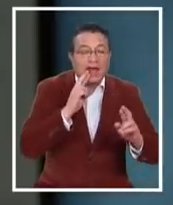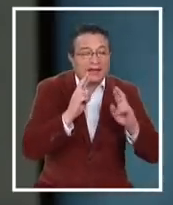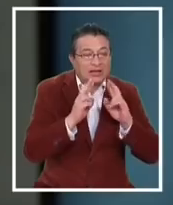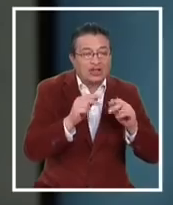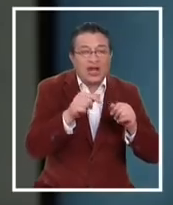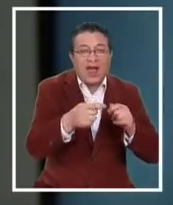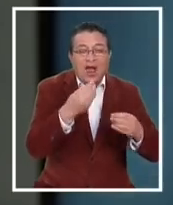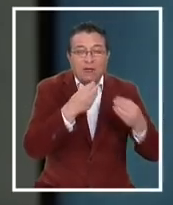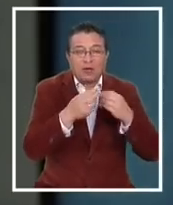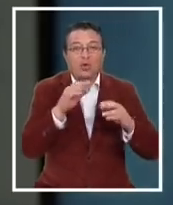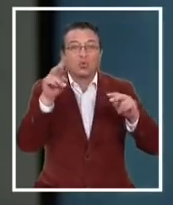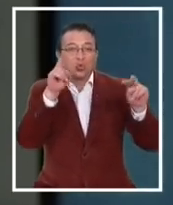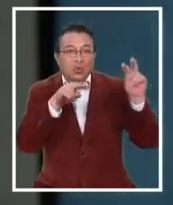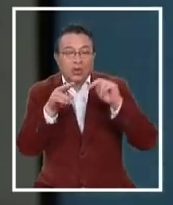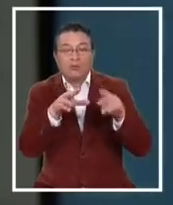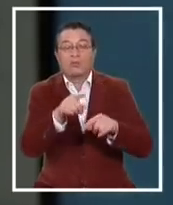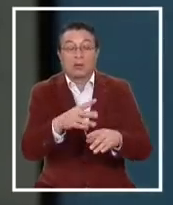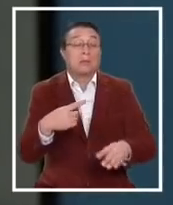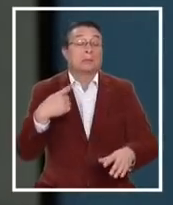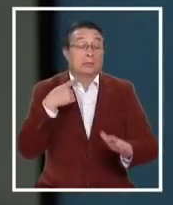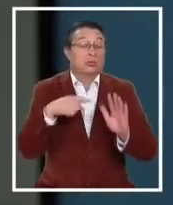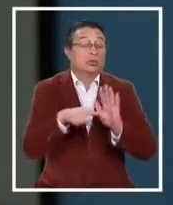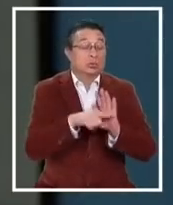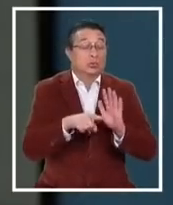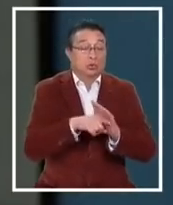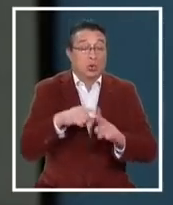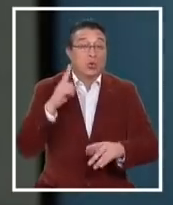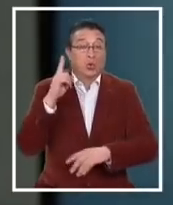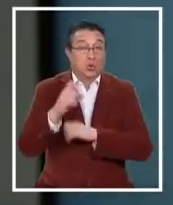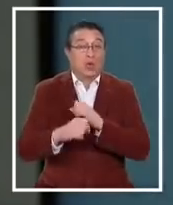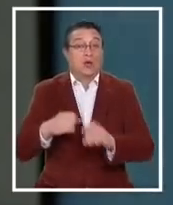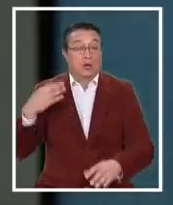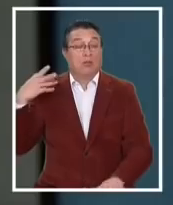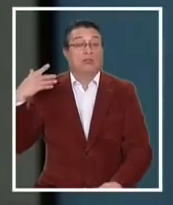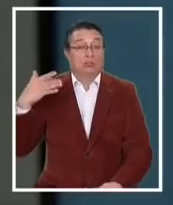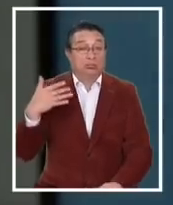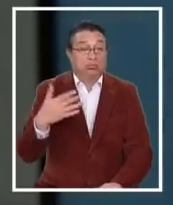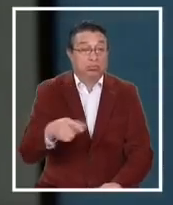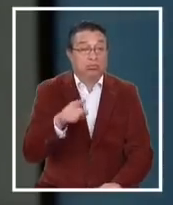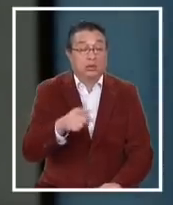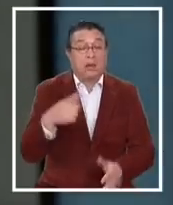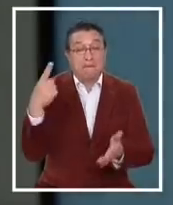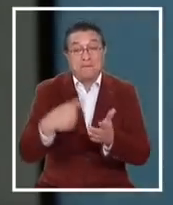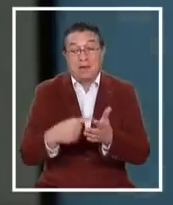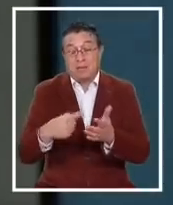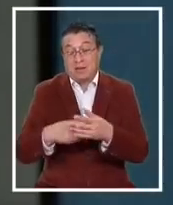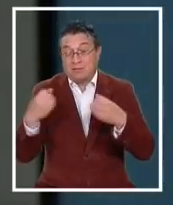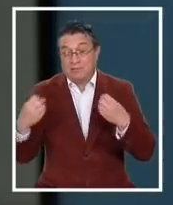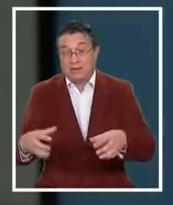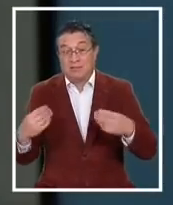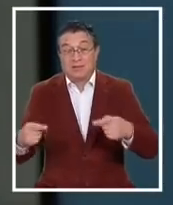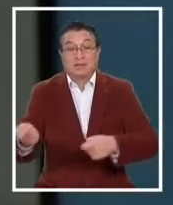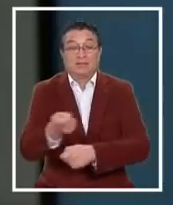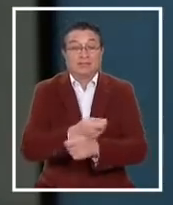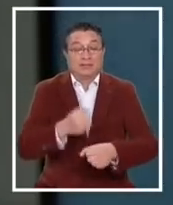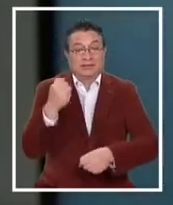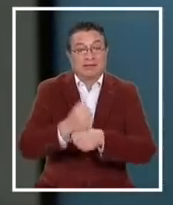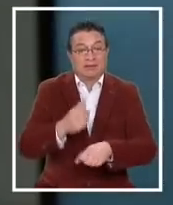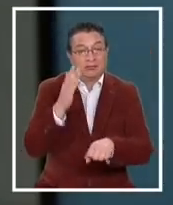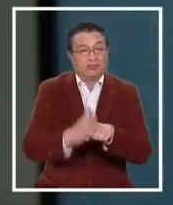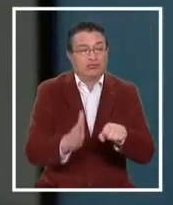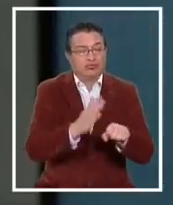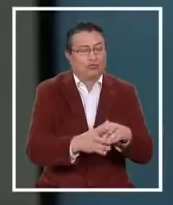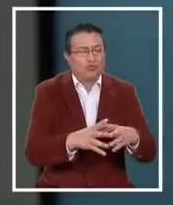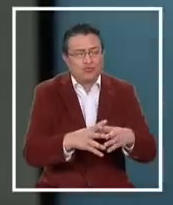restaurantes, del rubro del turismo, que lo han pasado pésimo hace más de un año, y las miles de pérdidas, millonarias pérdidas en empleo,